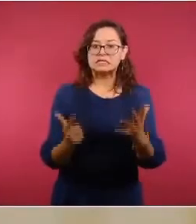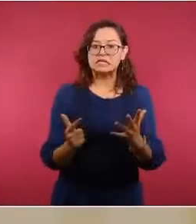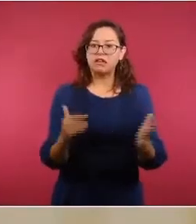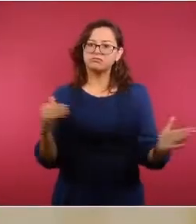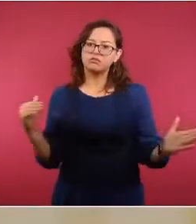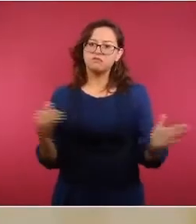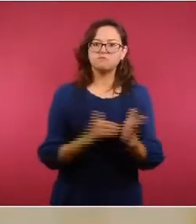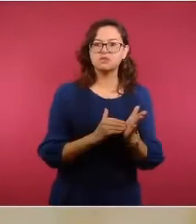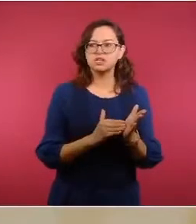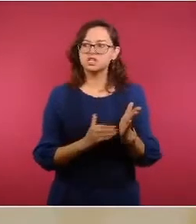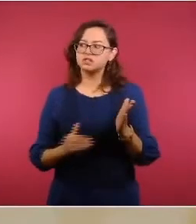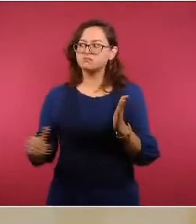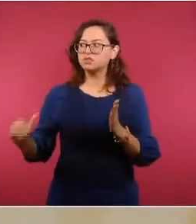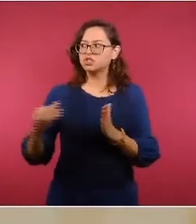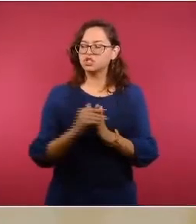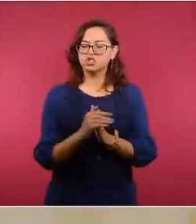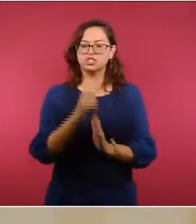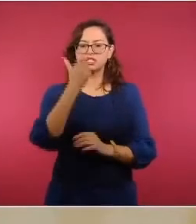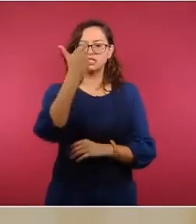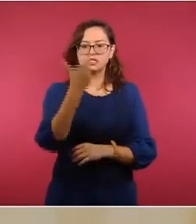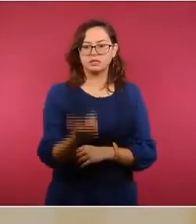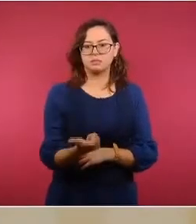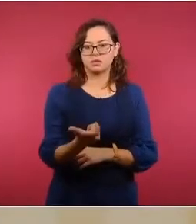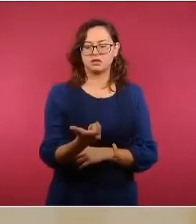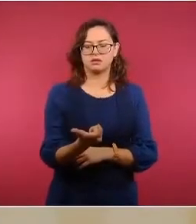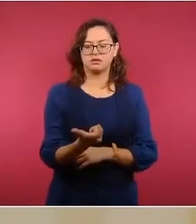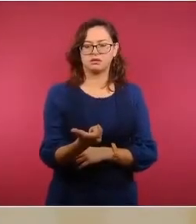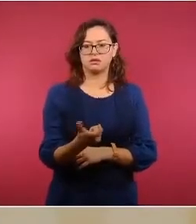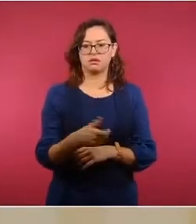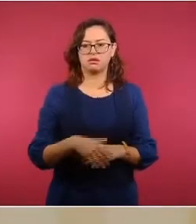7,000 millones de pesos, porque fue un financiamiento.